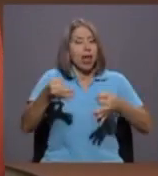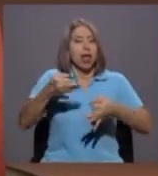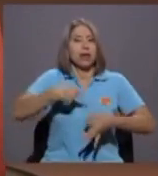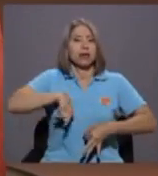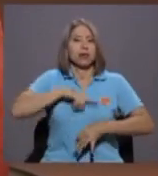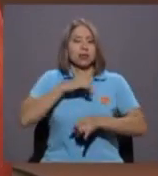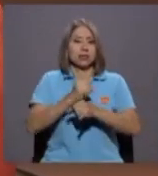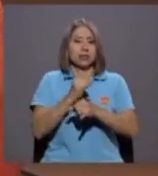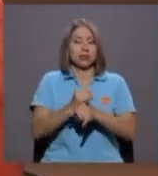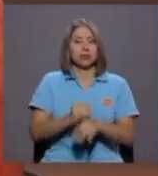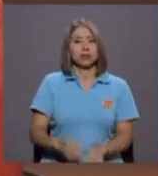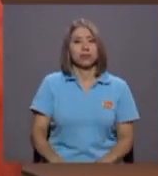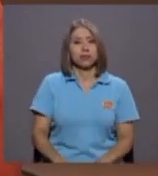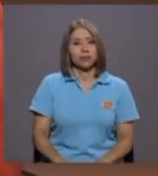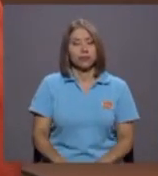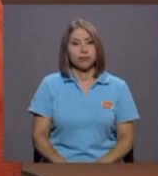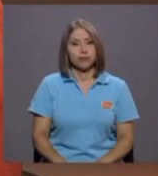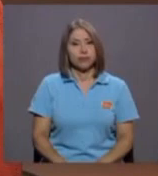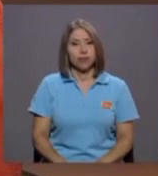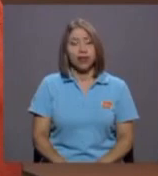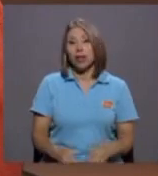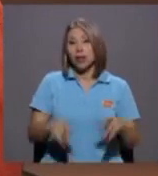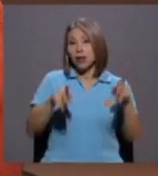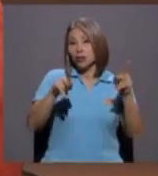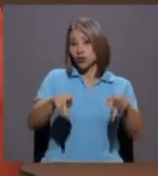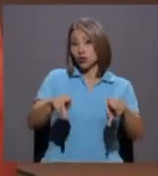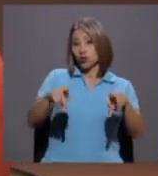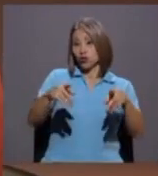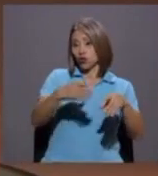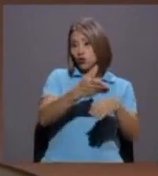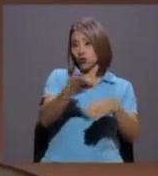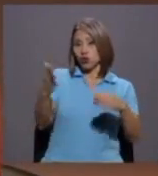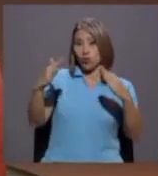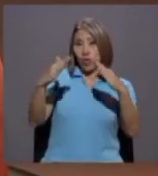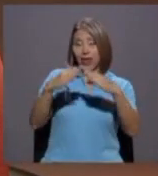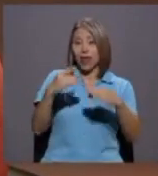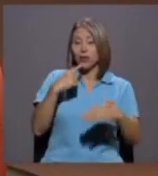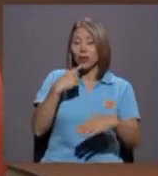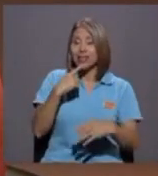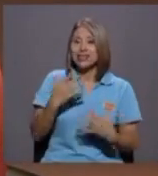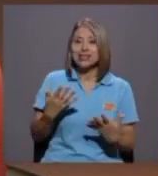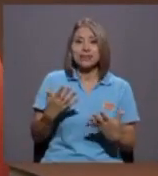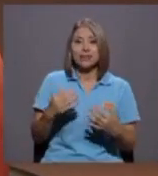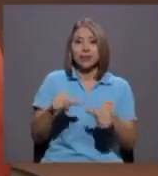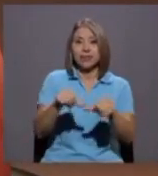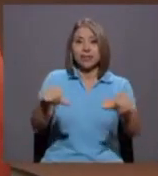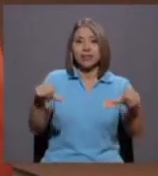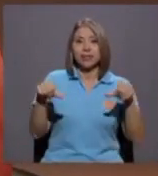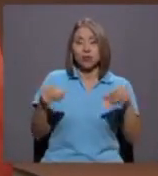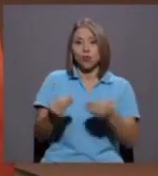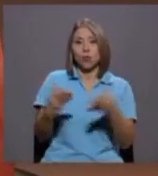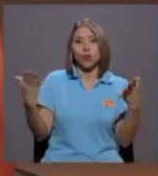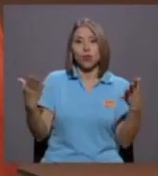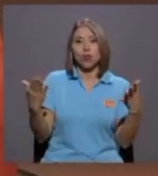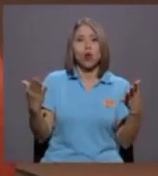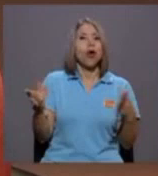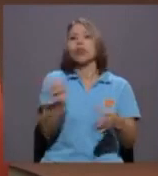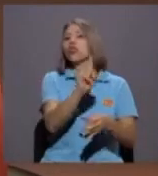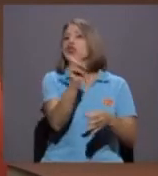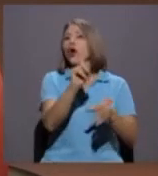instituciones. Resulta que el ciudadano dice, perdón, que el sector público no es